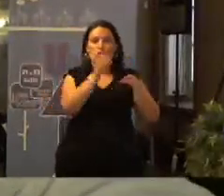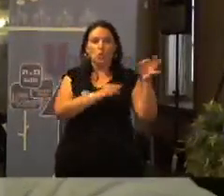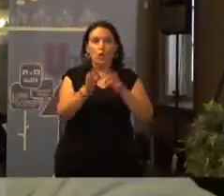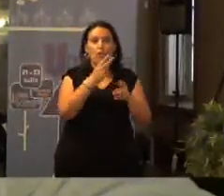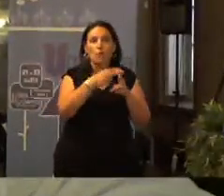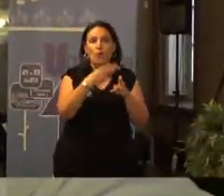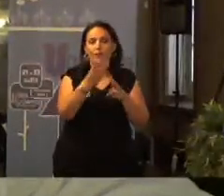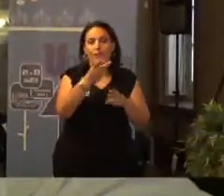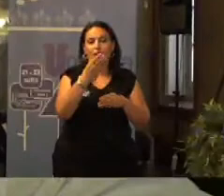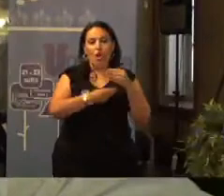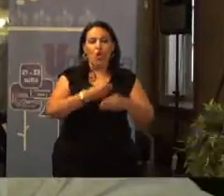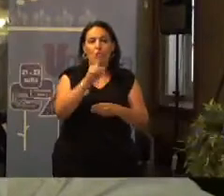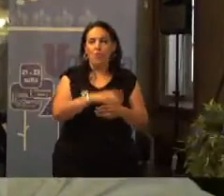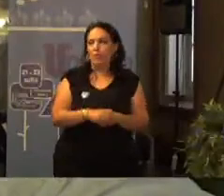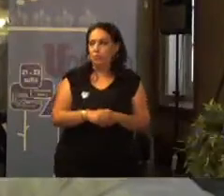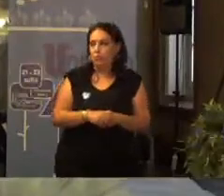excepcións.